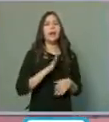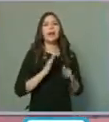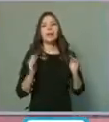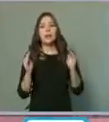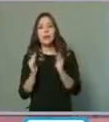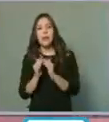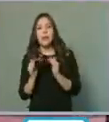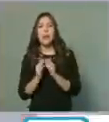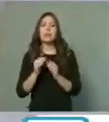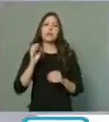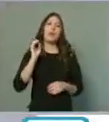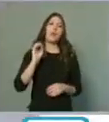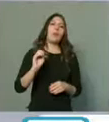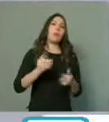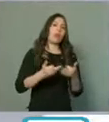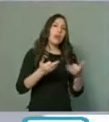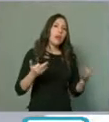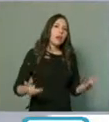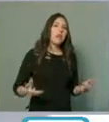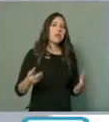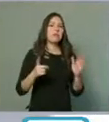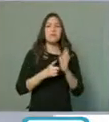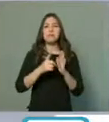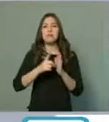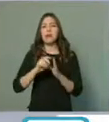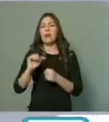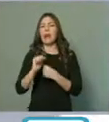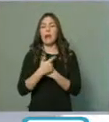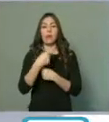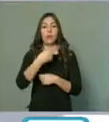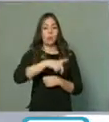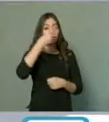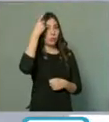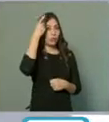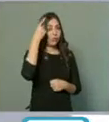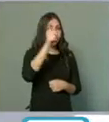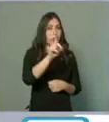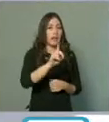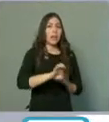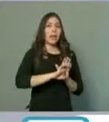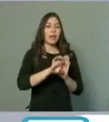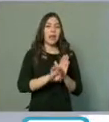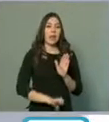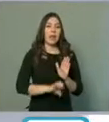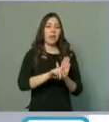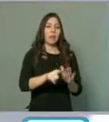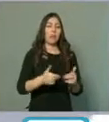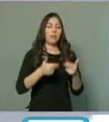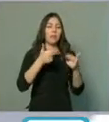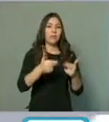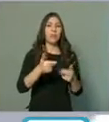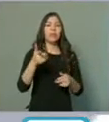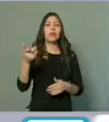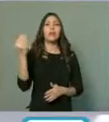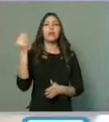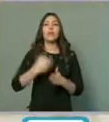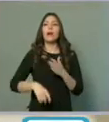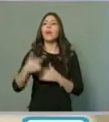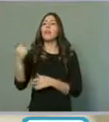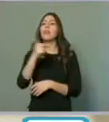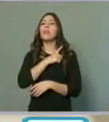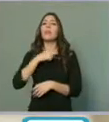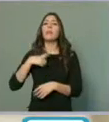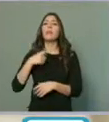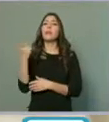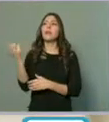que tenga que recuperarse, no sé, quizá dejó una persona pendiente el cobro de deudas, quedó